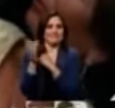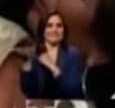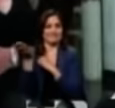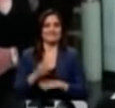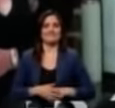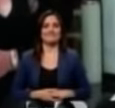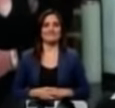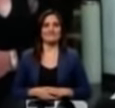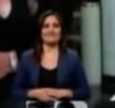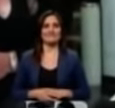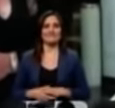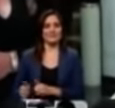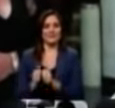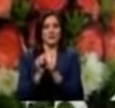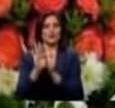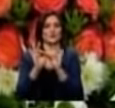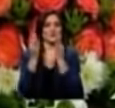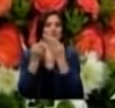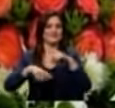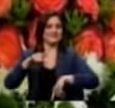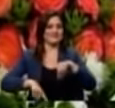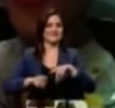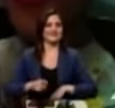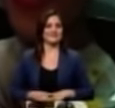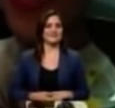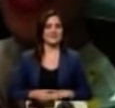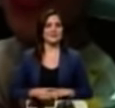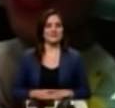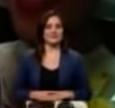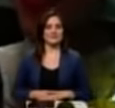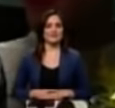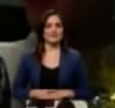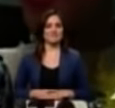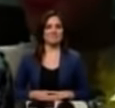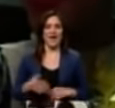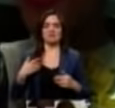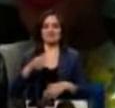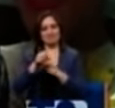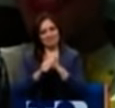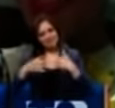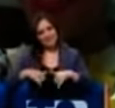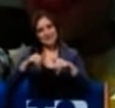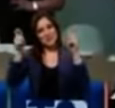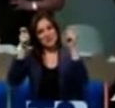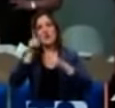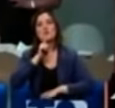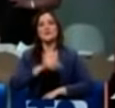Antonio Sandoval en la compañía de sus familiares y amigos. Le deseo mucho. muchos años más y que viva el